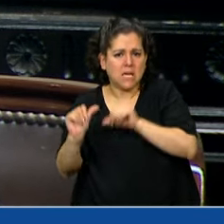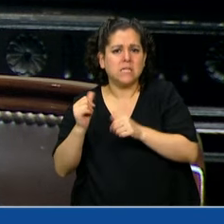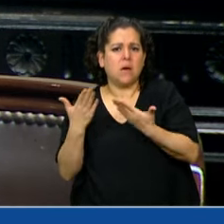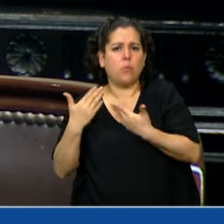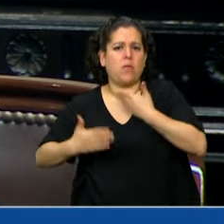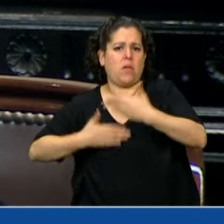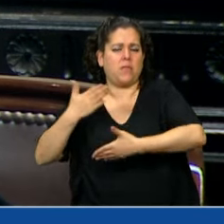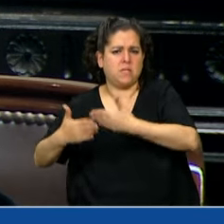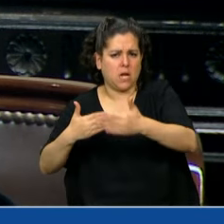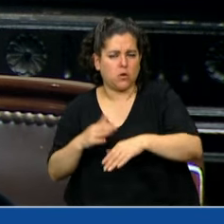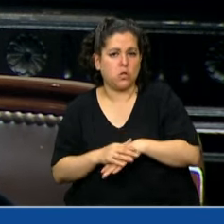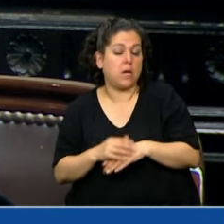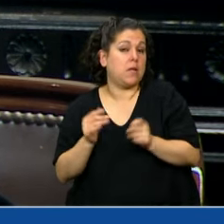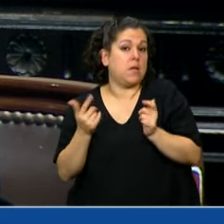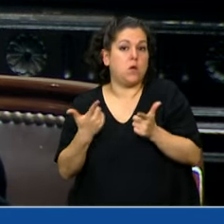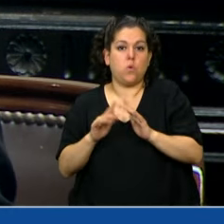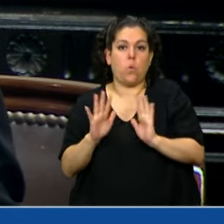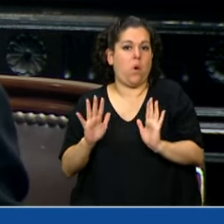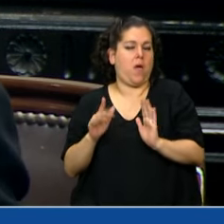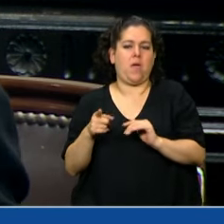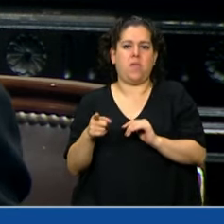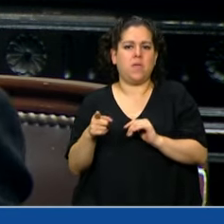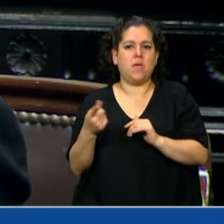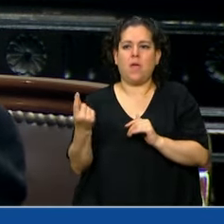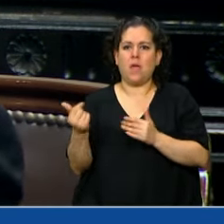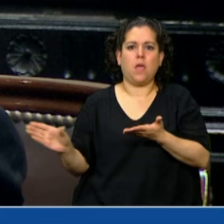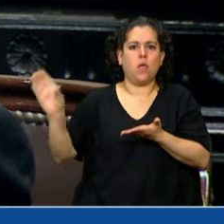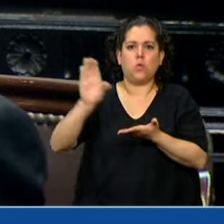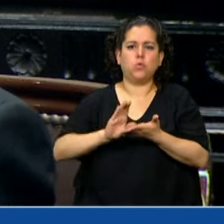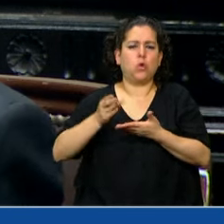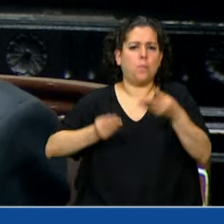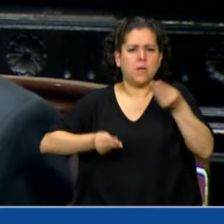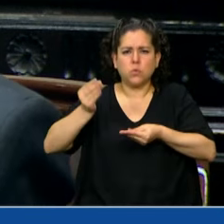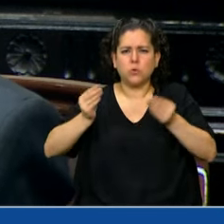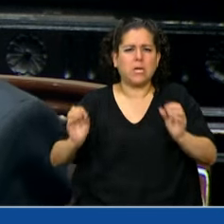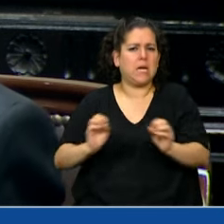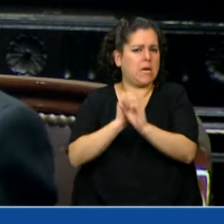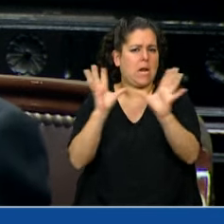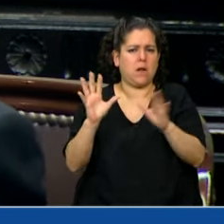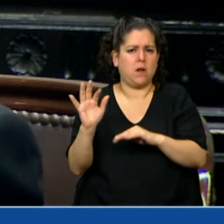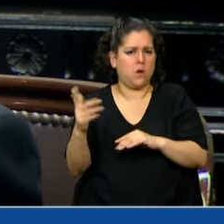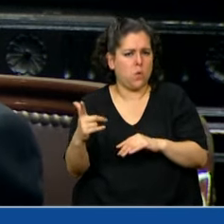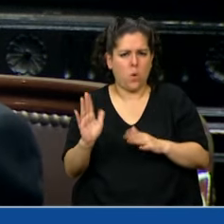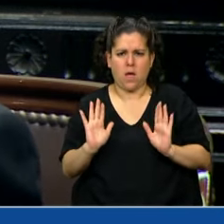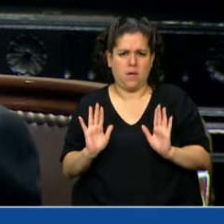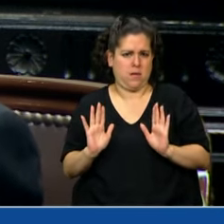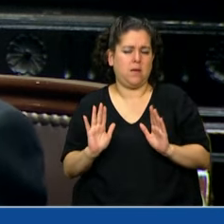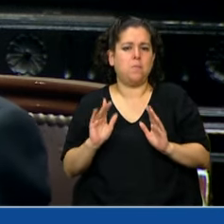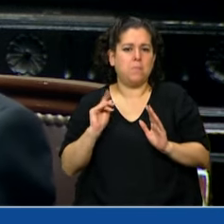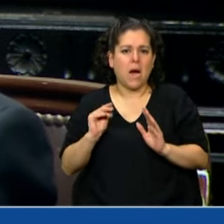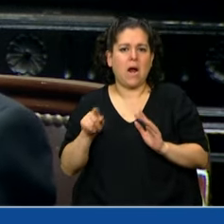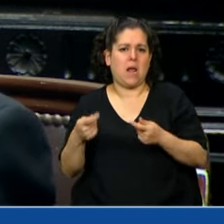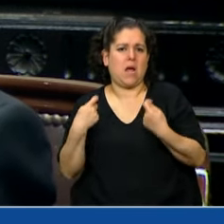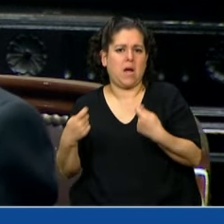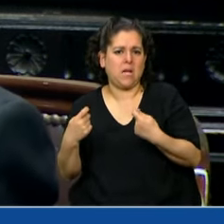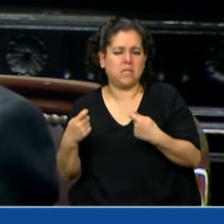desarrolle y no hay ejecuciones presupuestarias claras en lo que se gastó